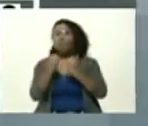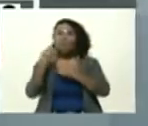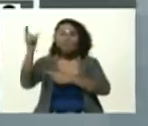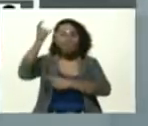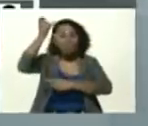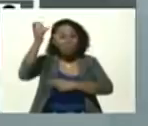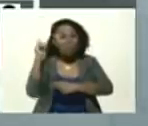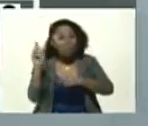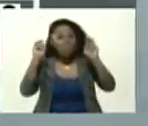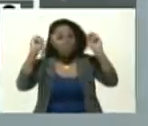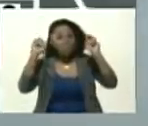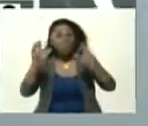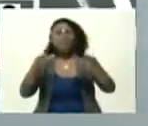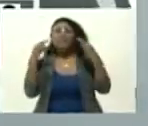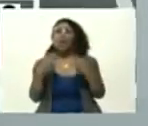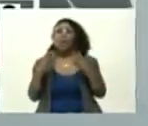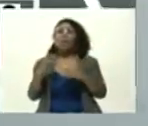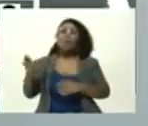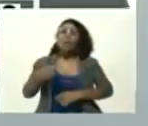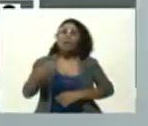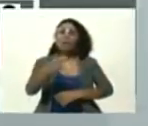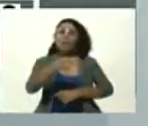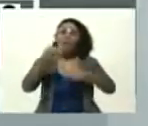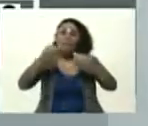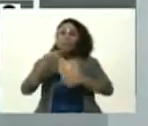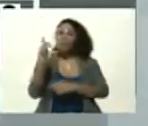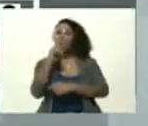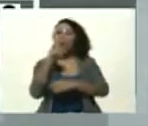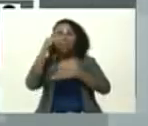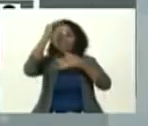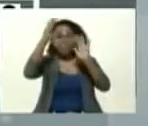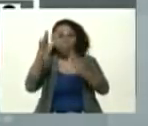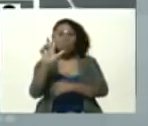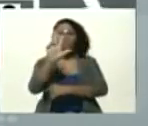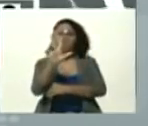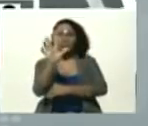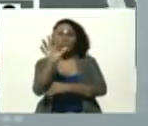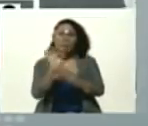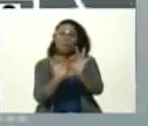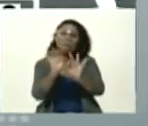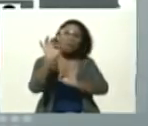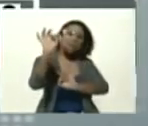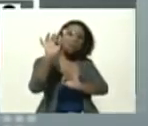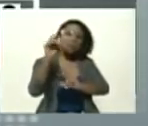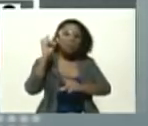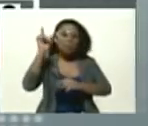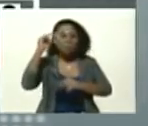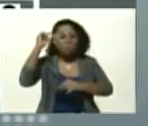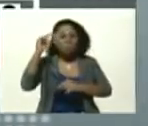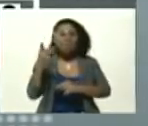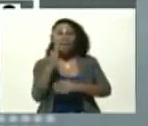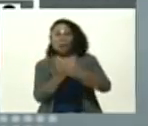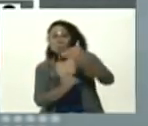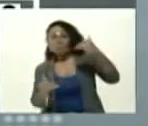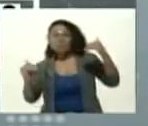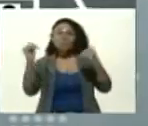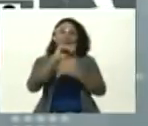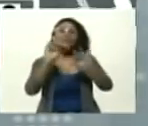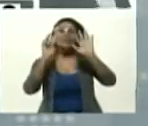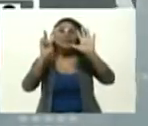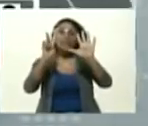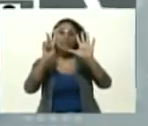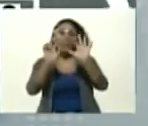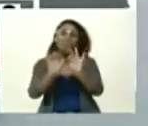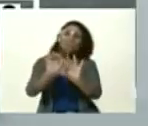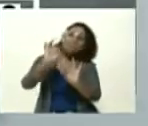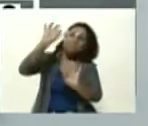cota promedio normal del río Neverí no asciende a más de 3 metros, durante los días recientes ha superado los 7 metros.